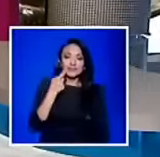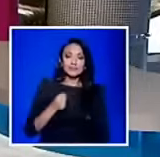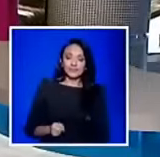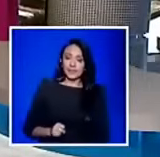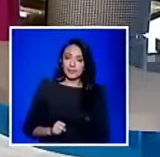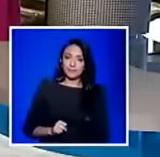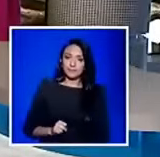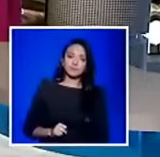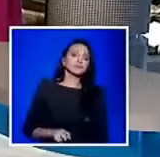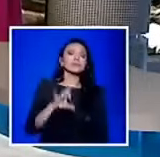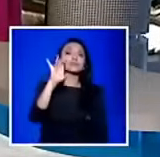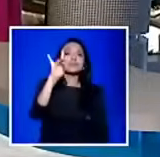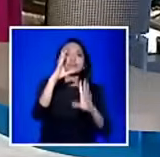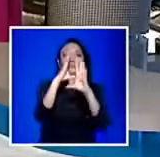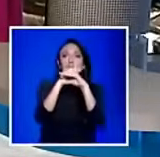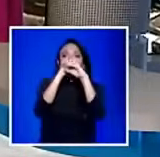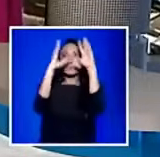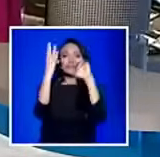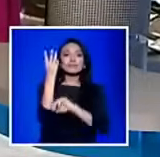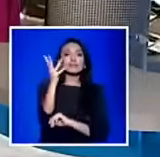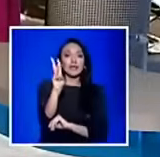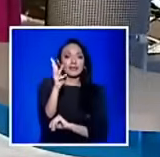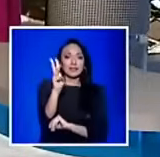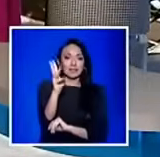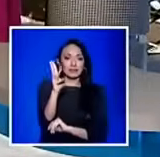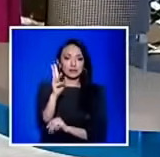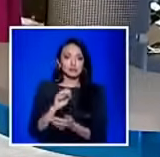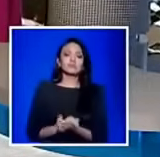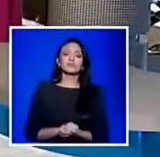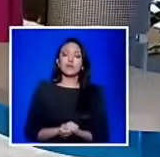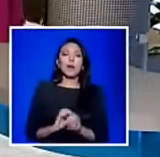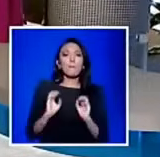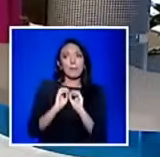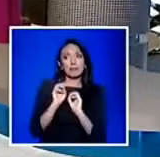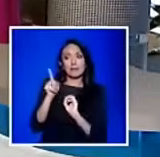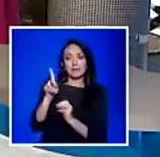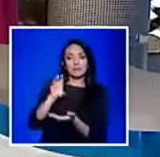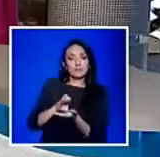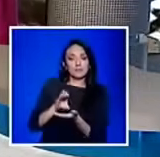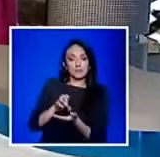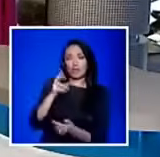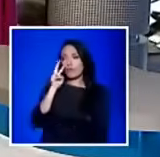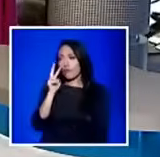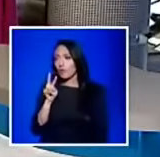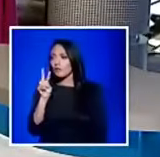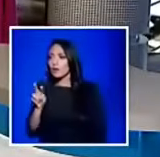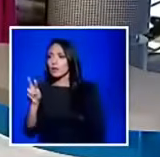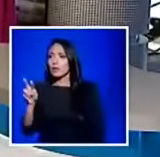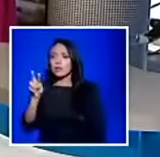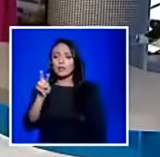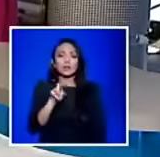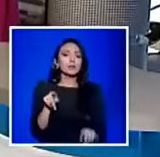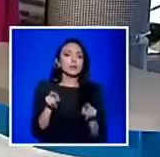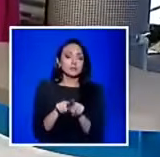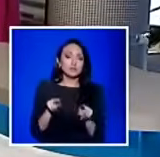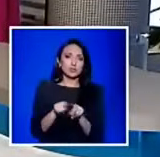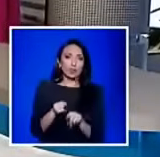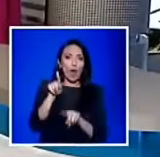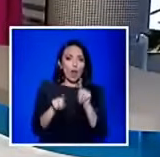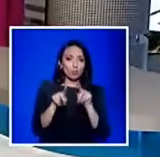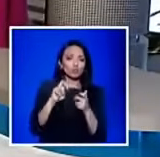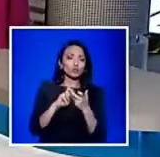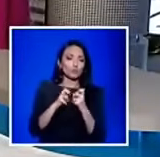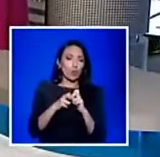casco colonial. 8 de la mañana con 16 minutos, pero sigue el recorrido en esa zona porque los desechos afectan las estructuras de